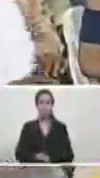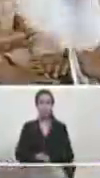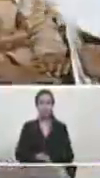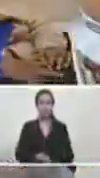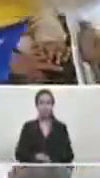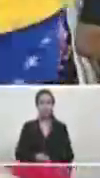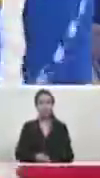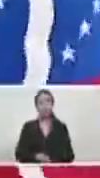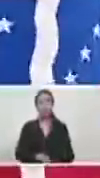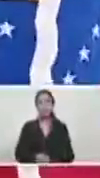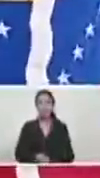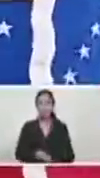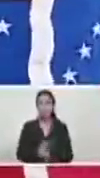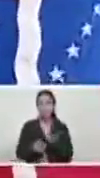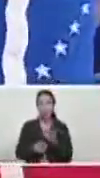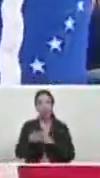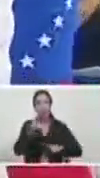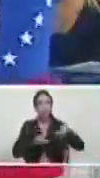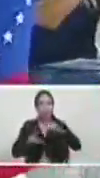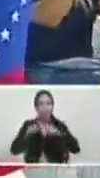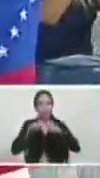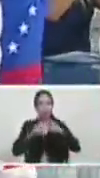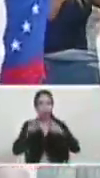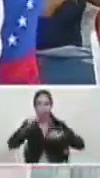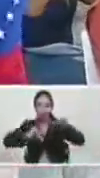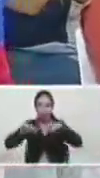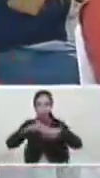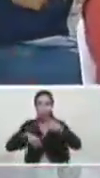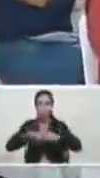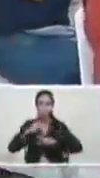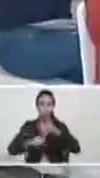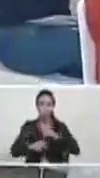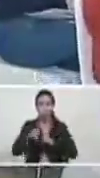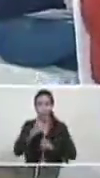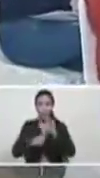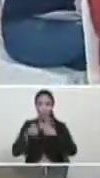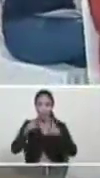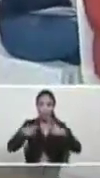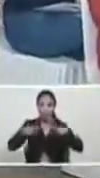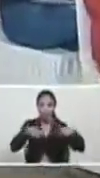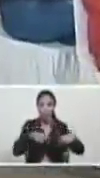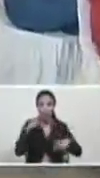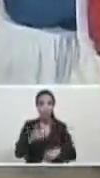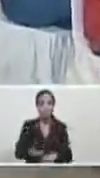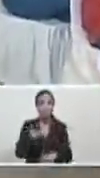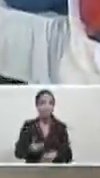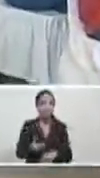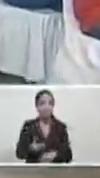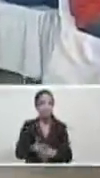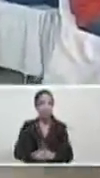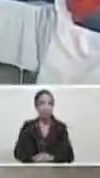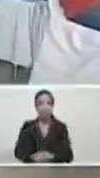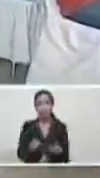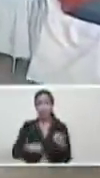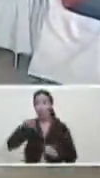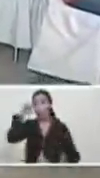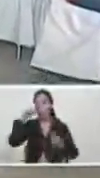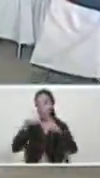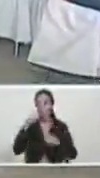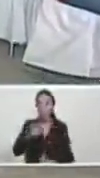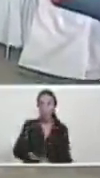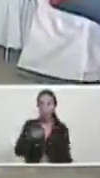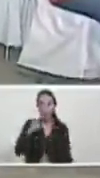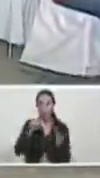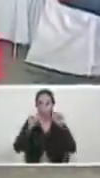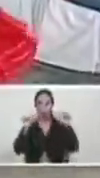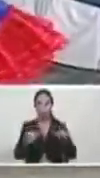Las instalaciones en Venezuela, laboratorios químicos, farmacéuticos para la producción de moléculas químicas, también es otro importante vértice dentro de este motor. Vamos a